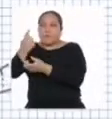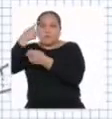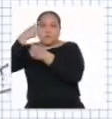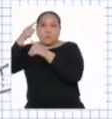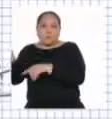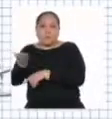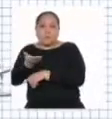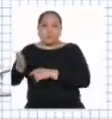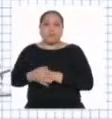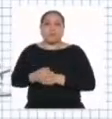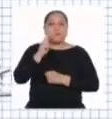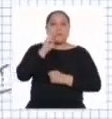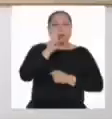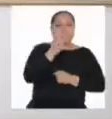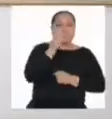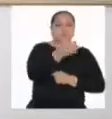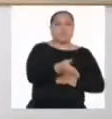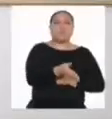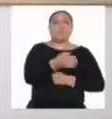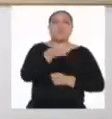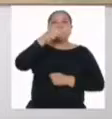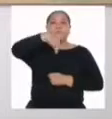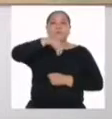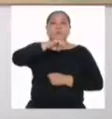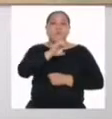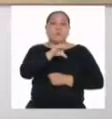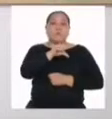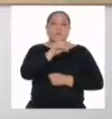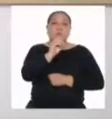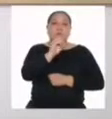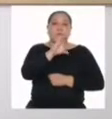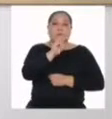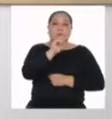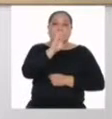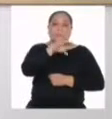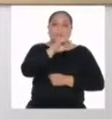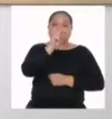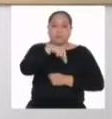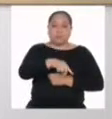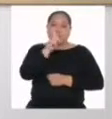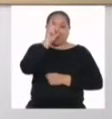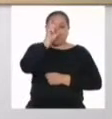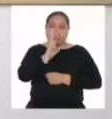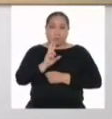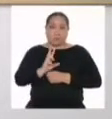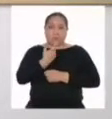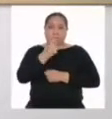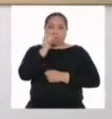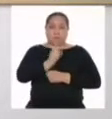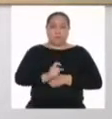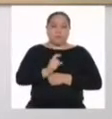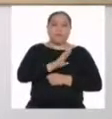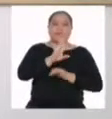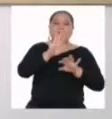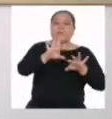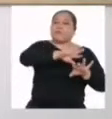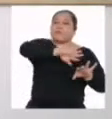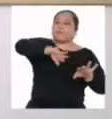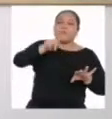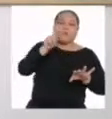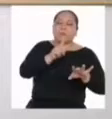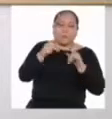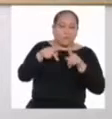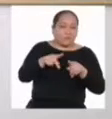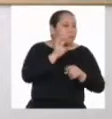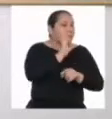2. La negociación. Supone que un tercero ayude a las partes a dejar de lado sus